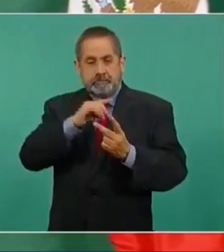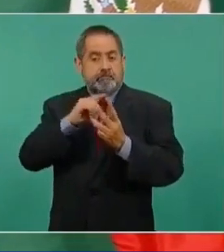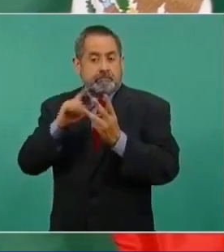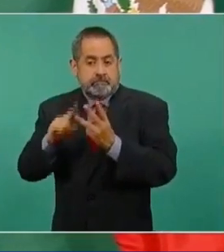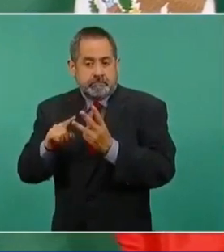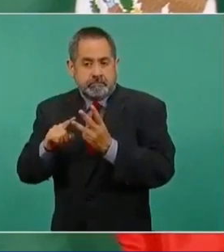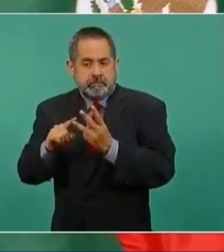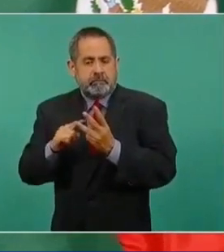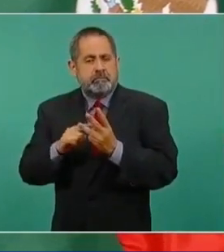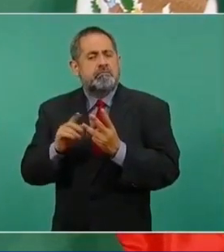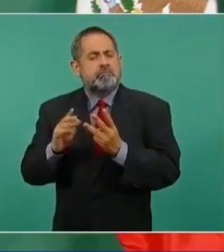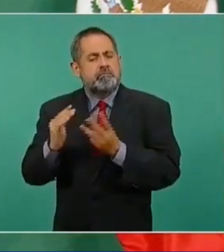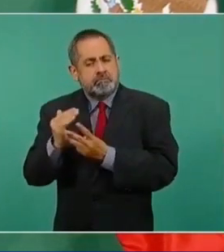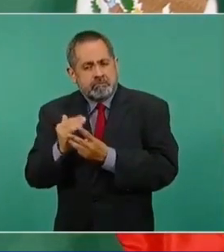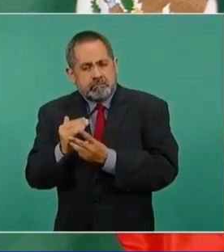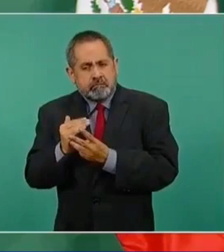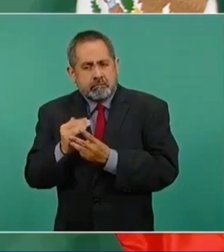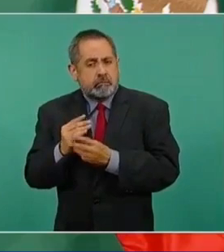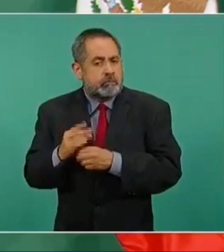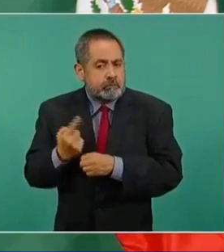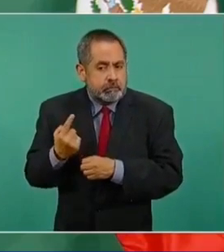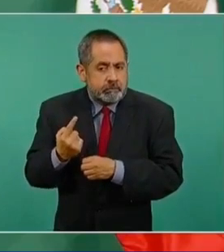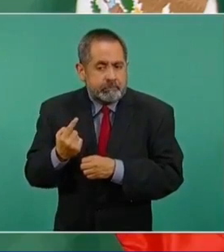se avanzó en la vacunación.